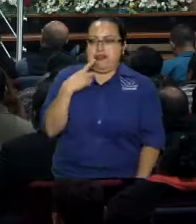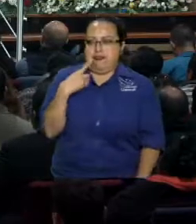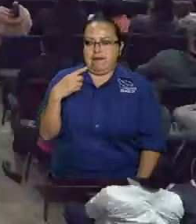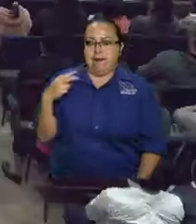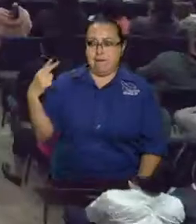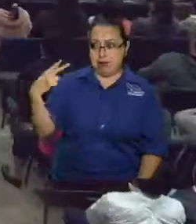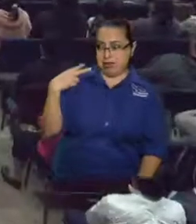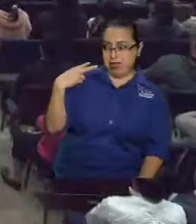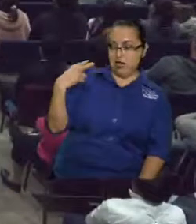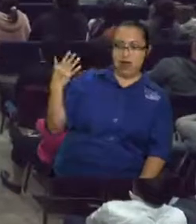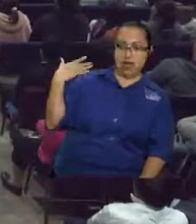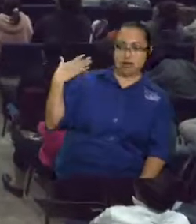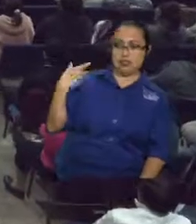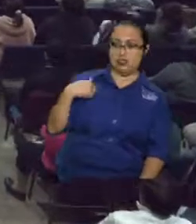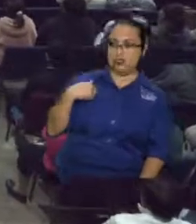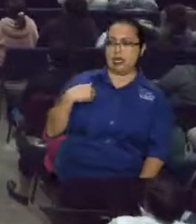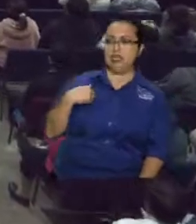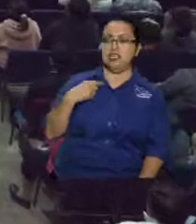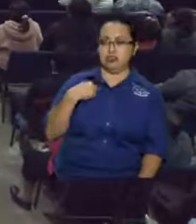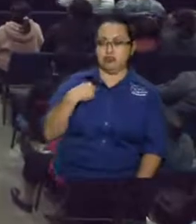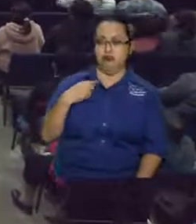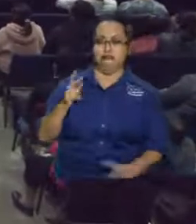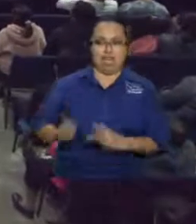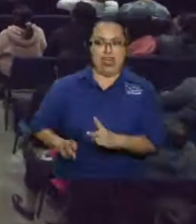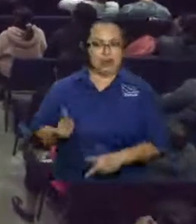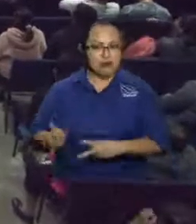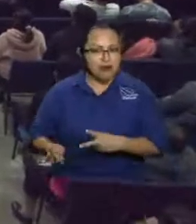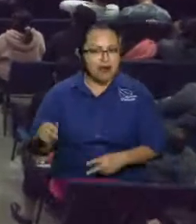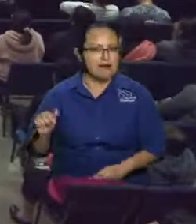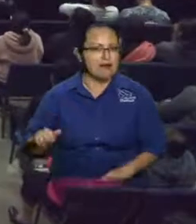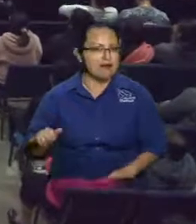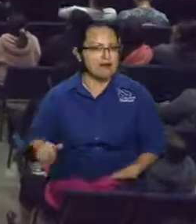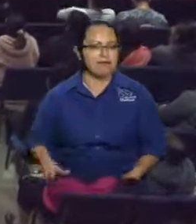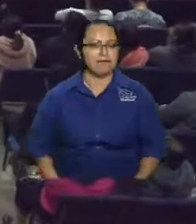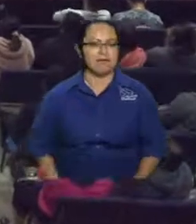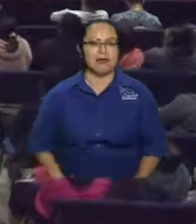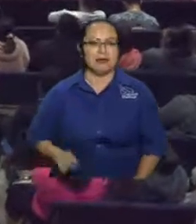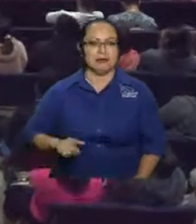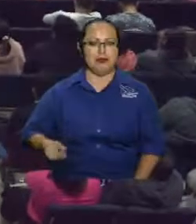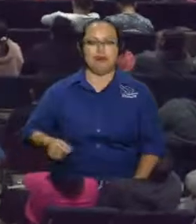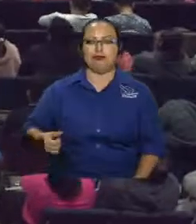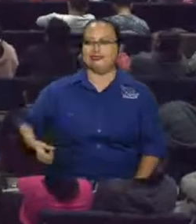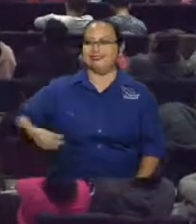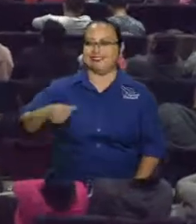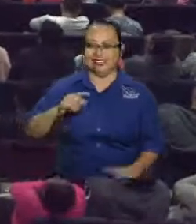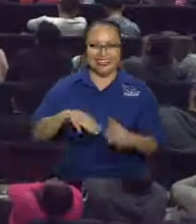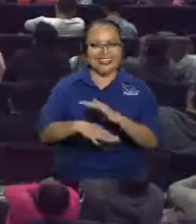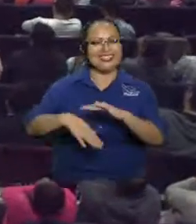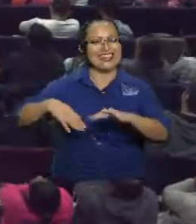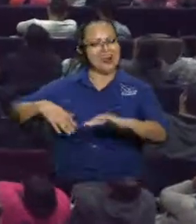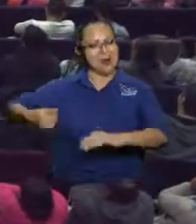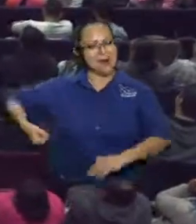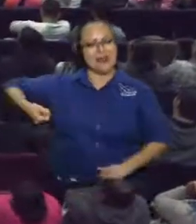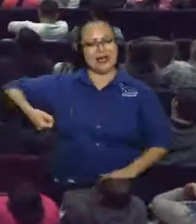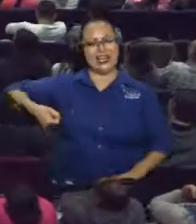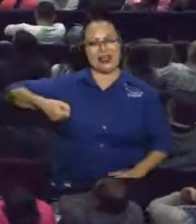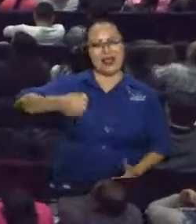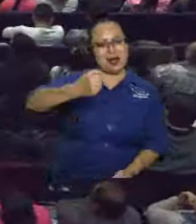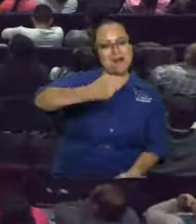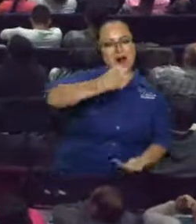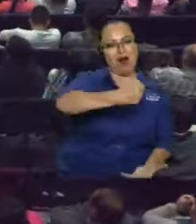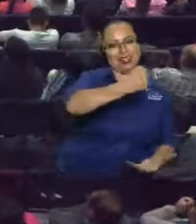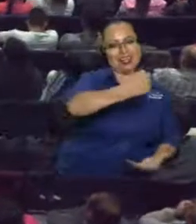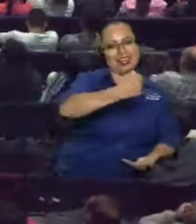que yo soy vendedor y supervisando ahí a los demás andaba. Pero salió con una su gran bolsota que